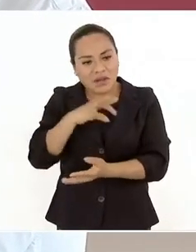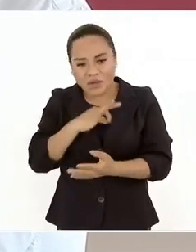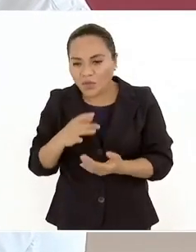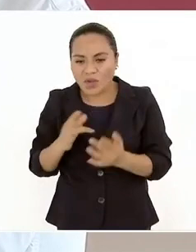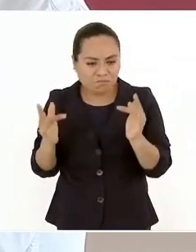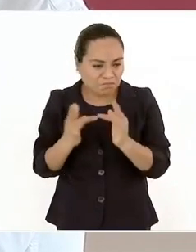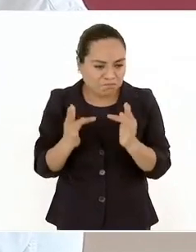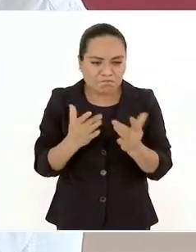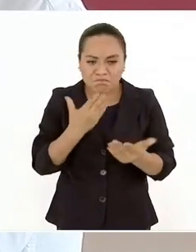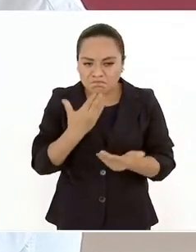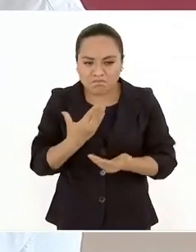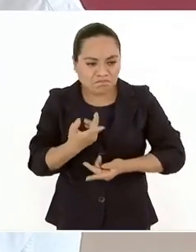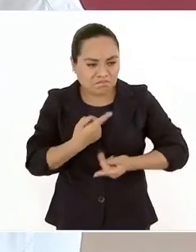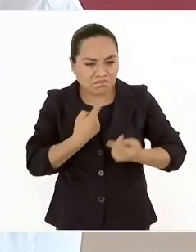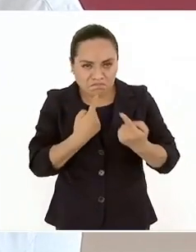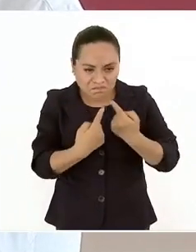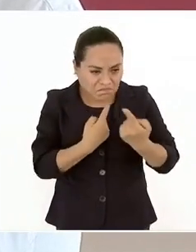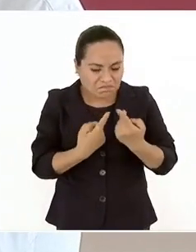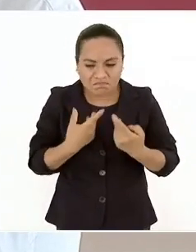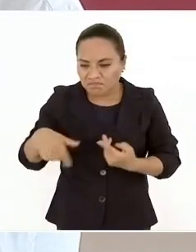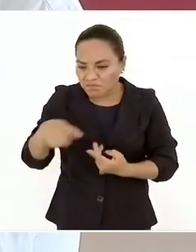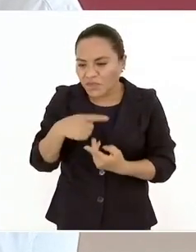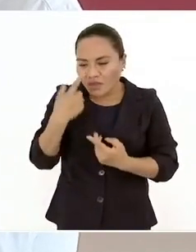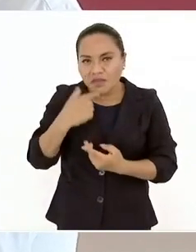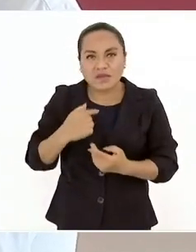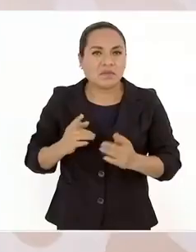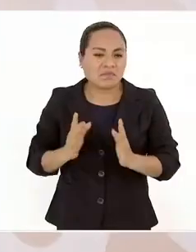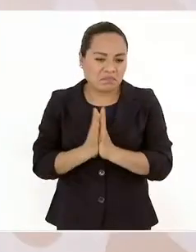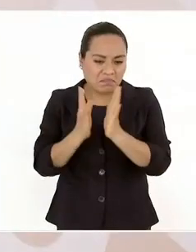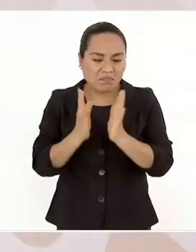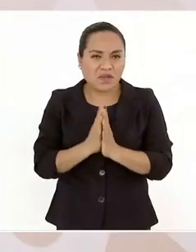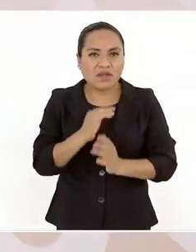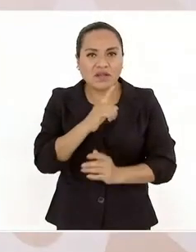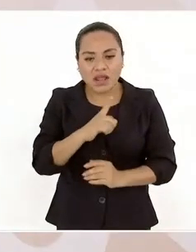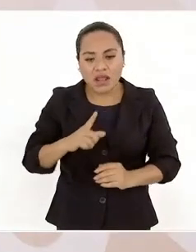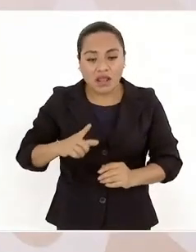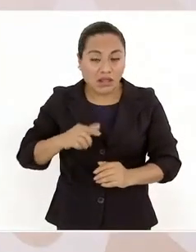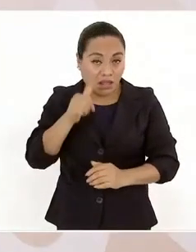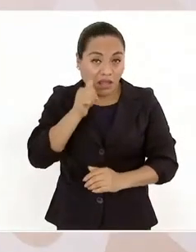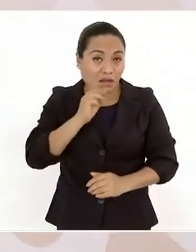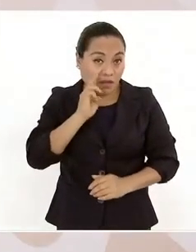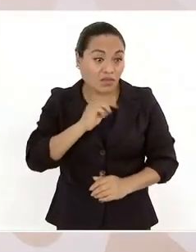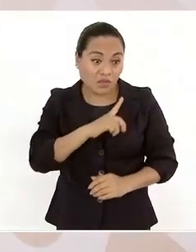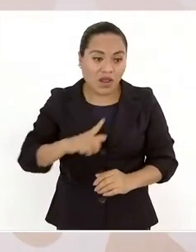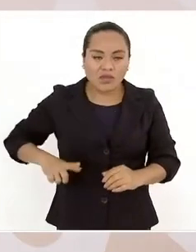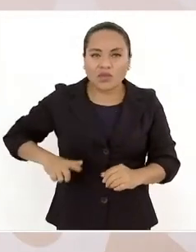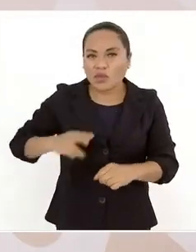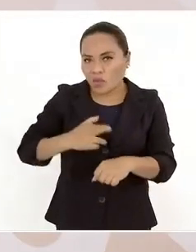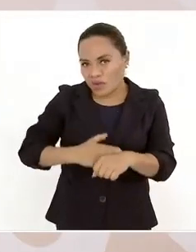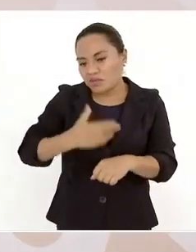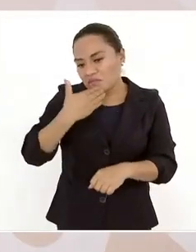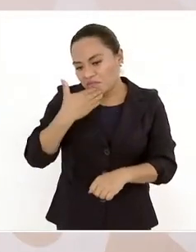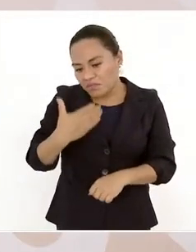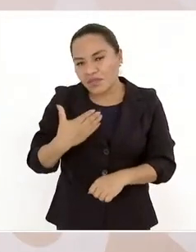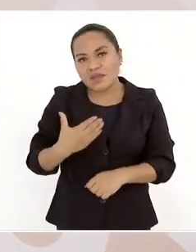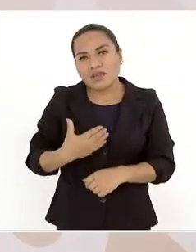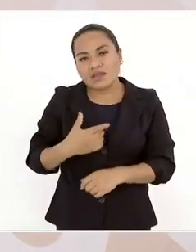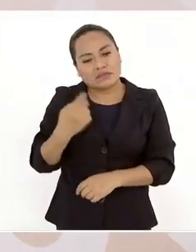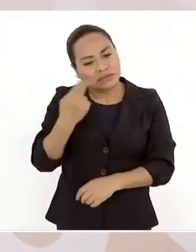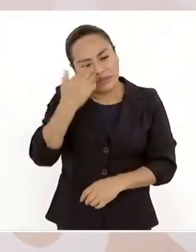se tiene contemplada la participación del gobierno del estado en una necesaria